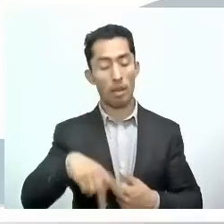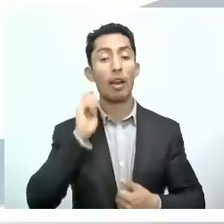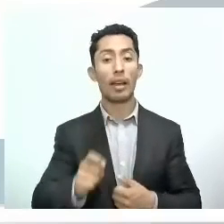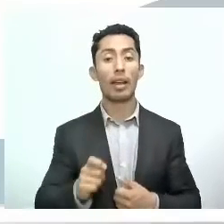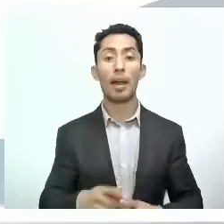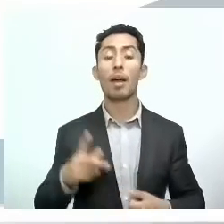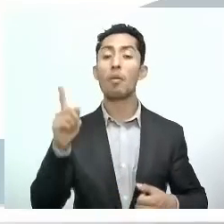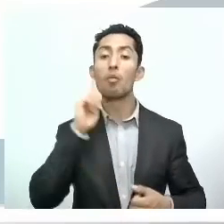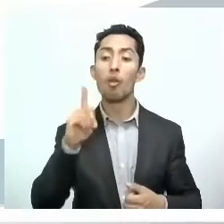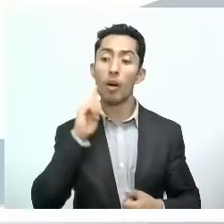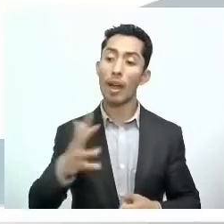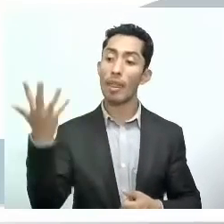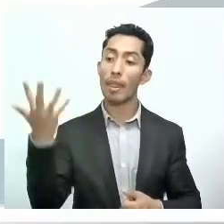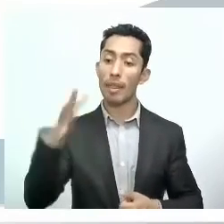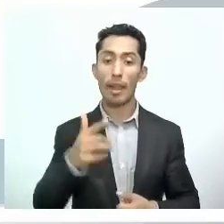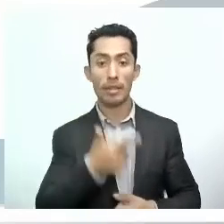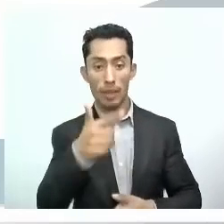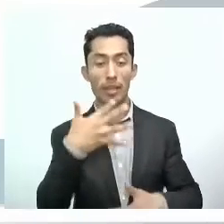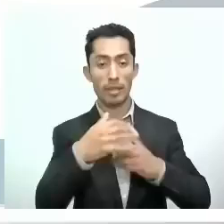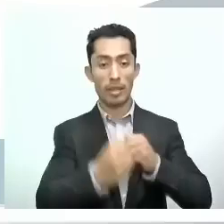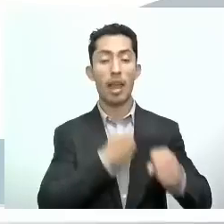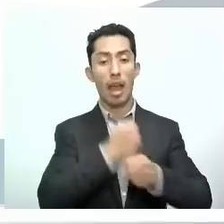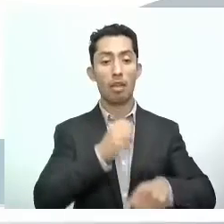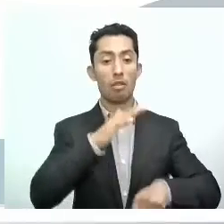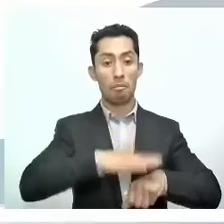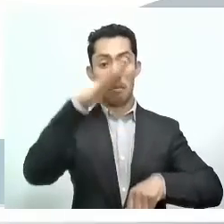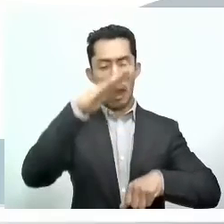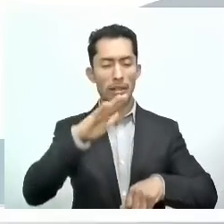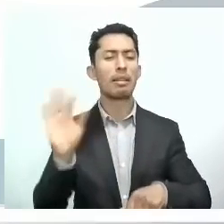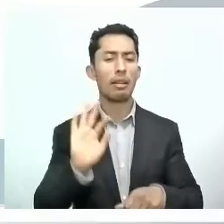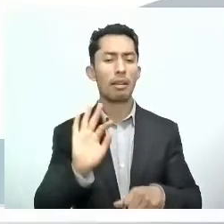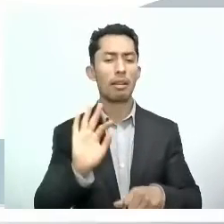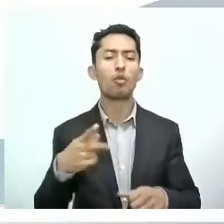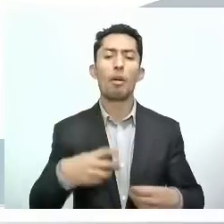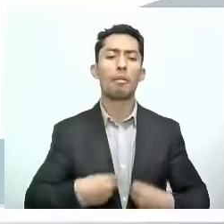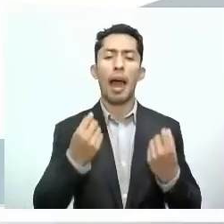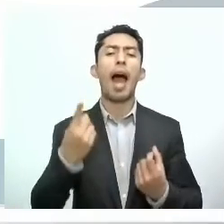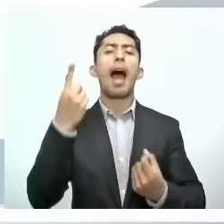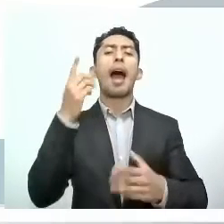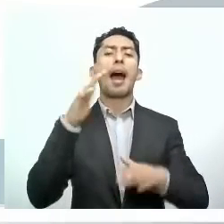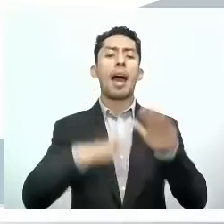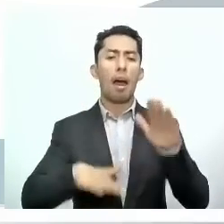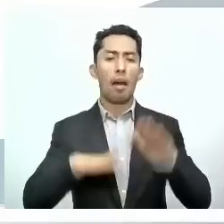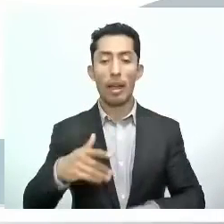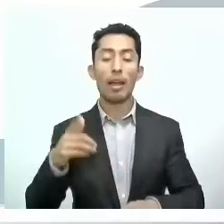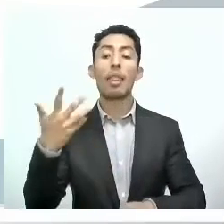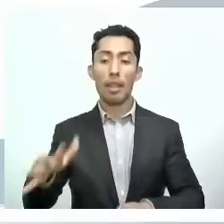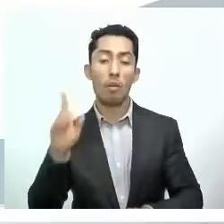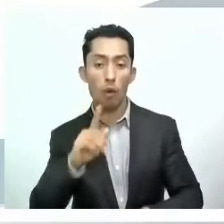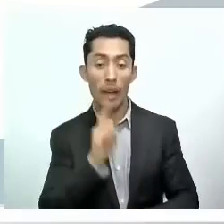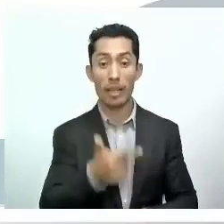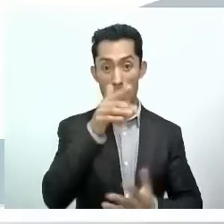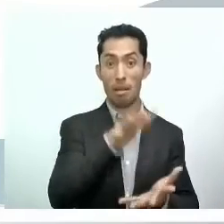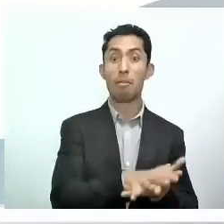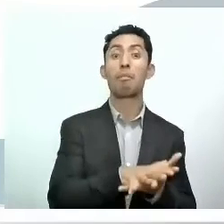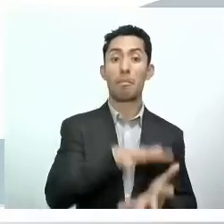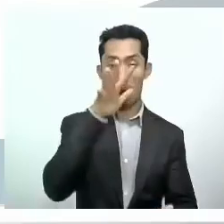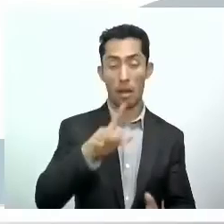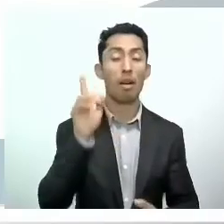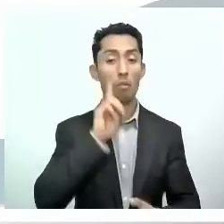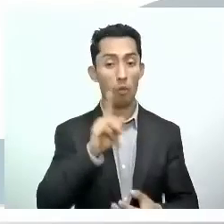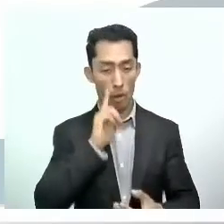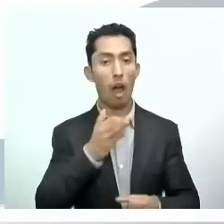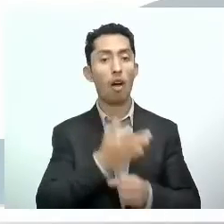cada 10 mayores de 15 años en algún momento de su vida, 7 de cada 10, o sea, la mayoría de las mujeres que estamos